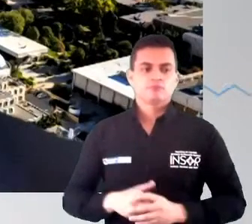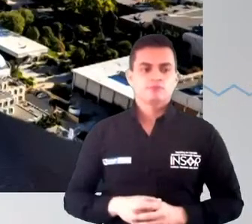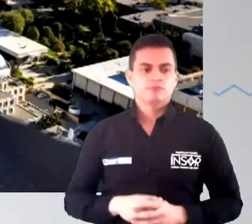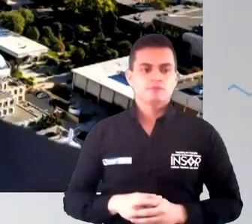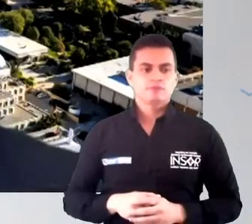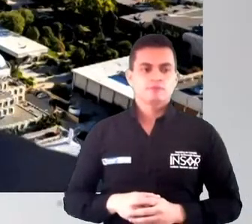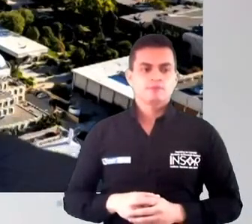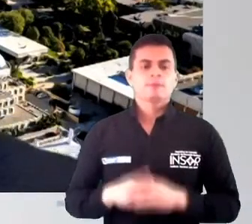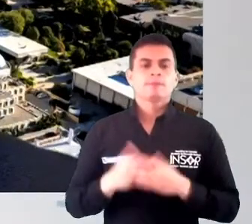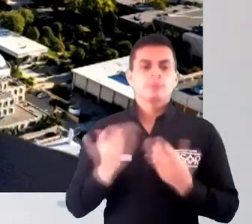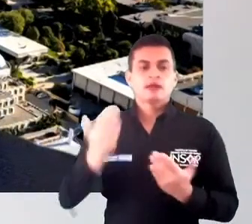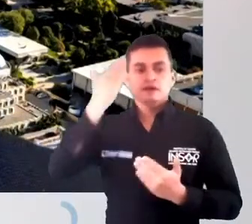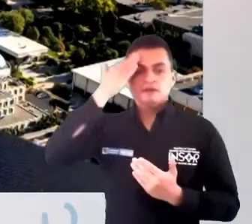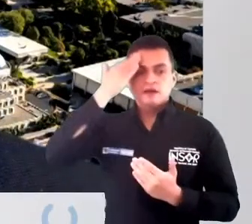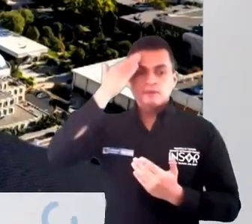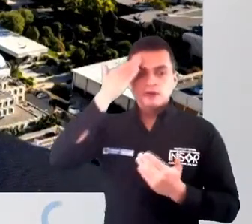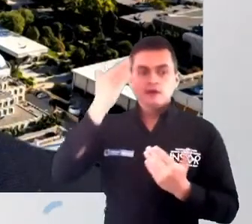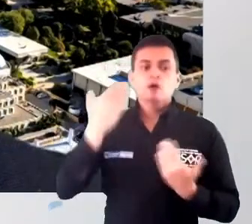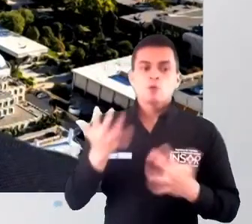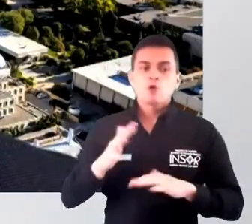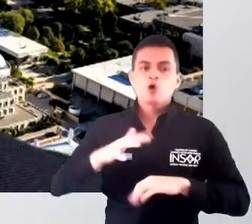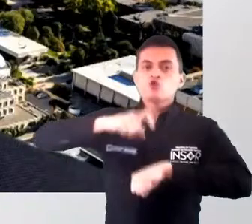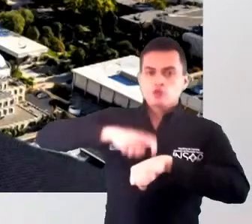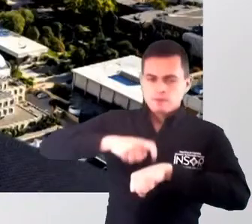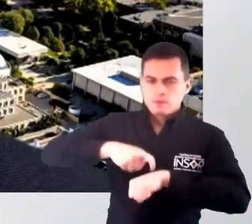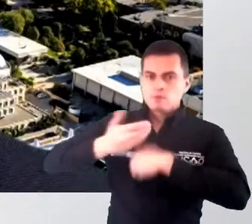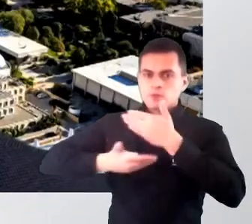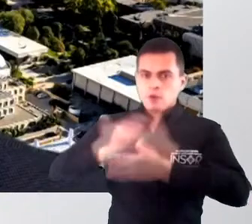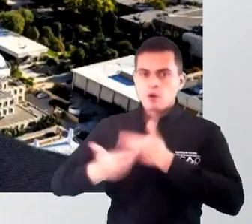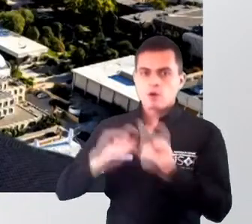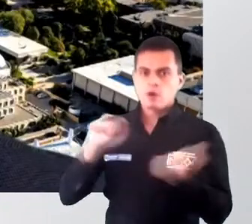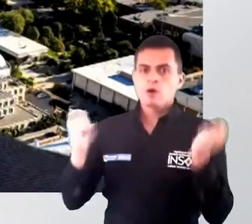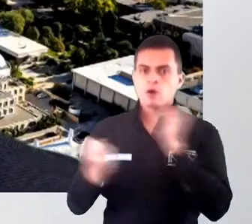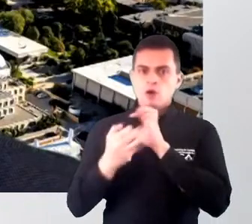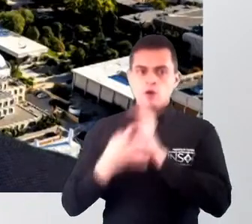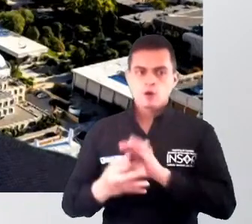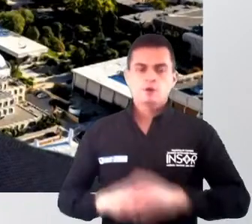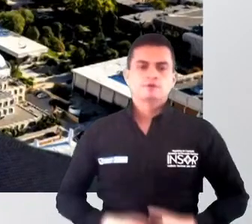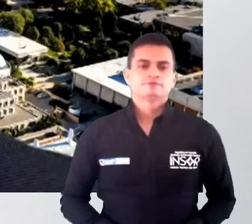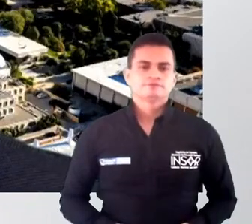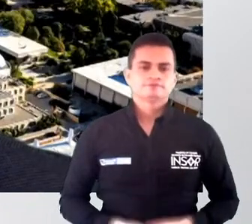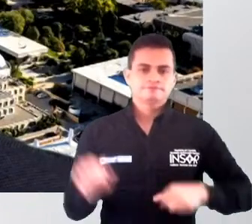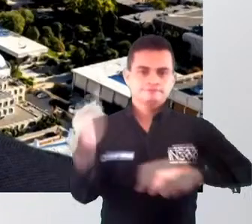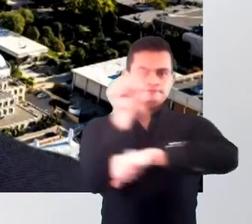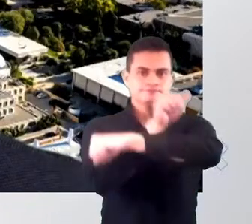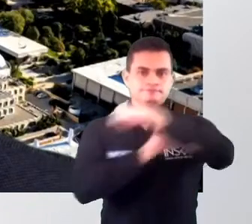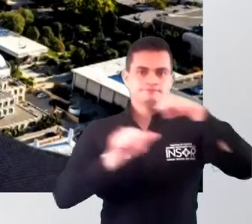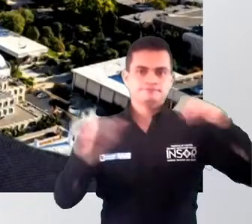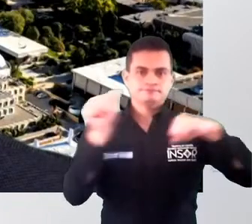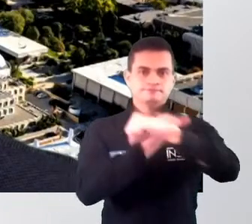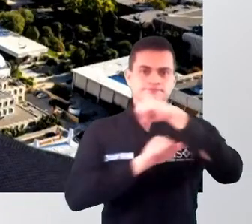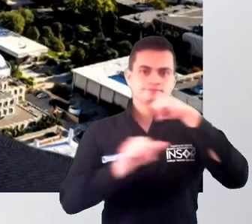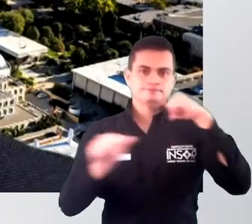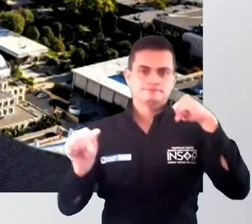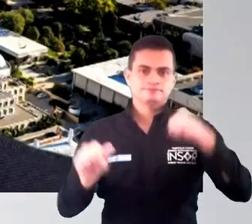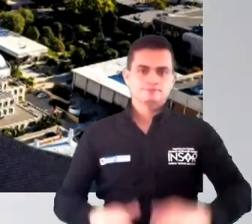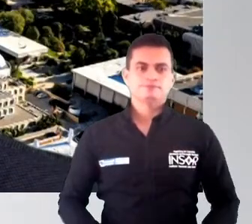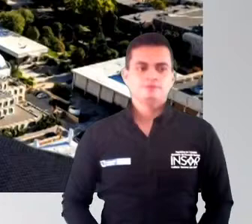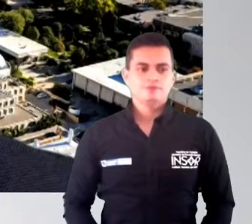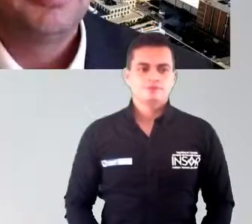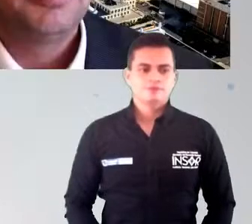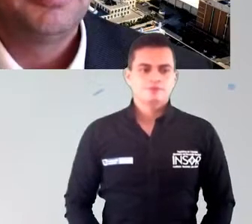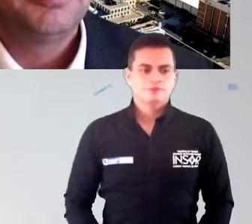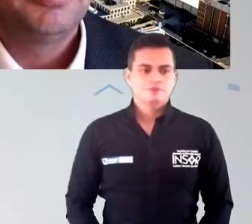y saber que vamos a tomar tiempo y trabajar con ellos. Perfecto. Con esto. En relación con esto que usted está diciendo,